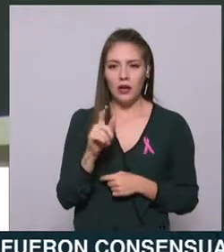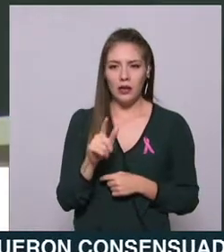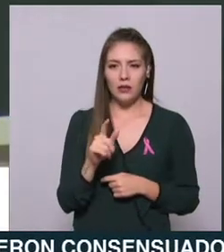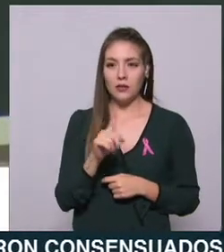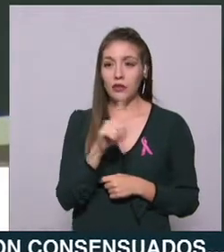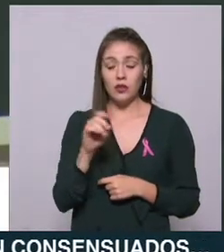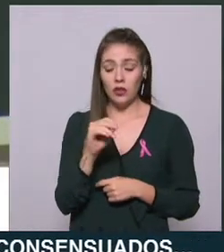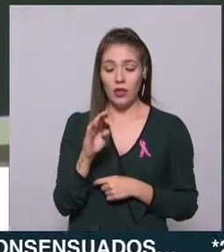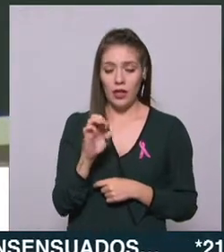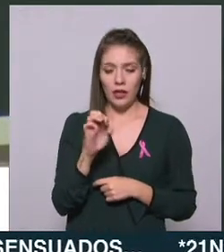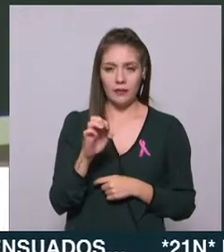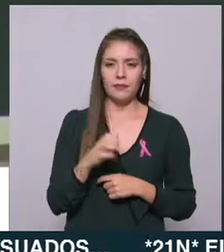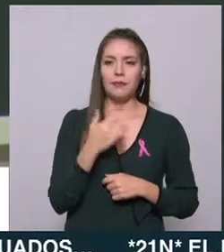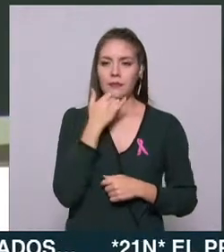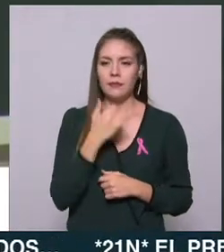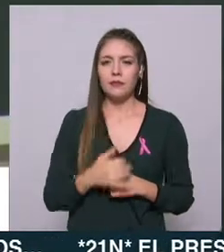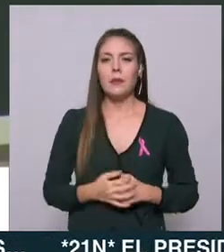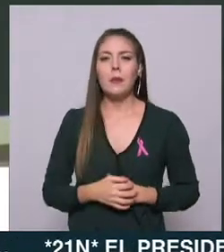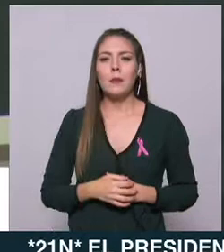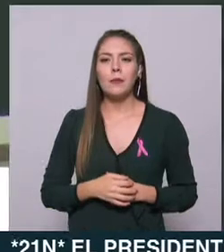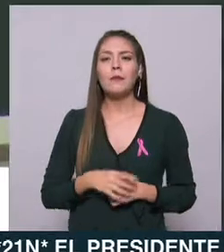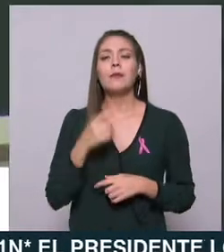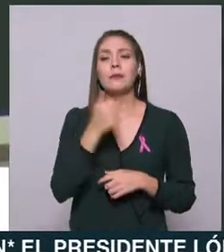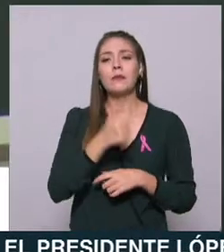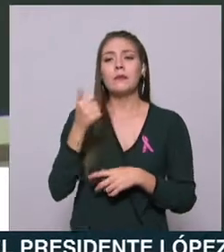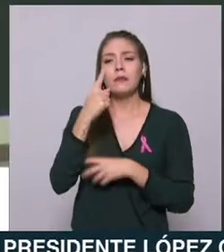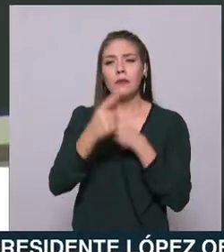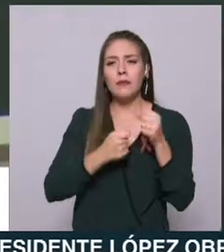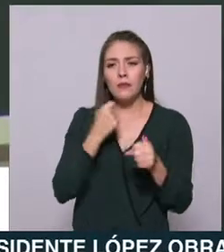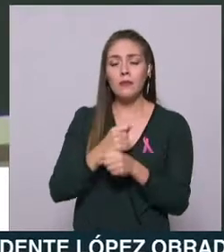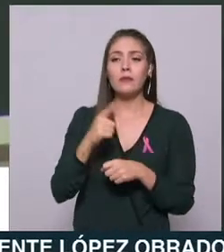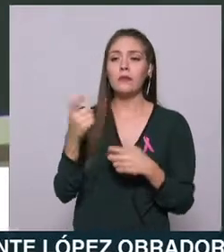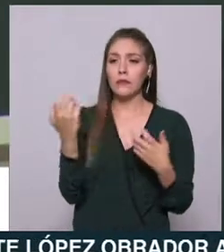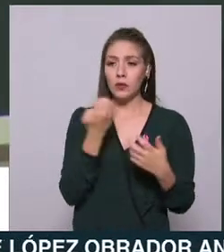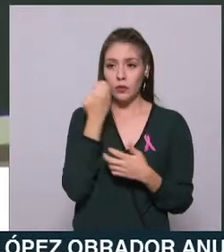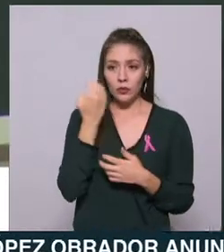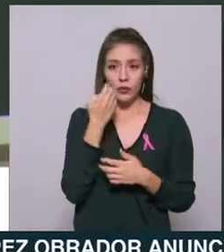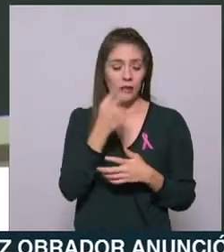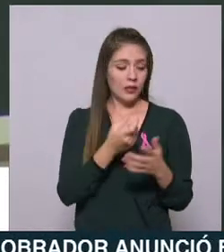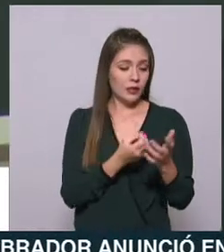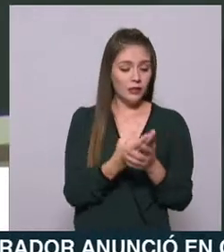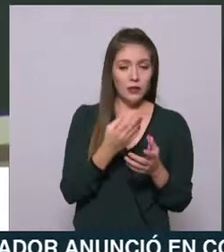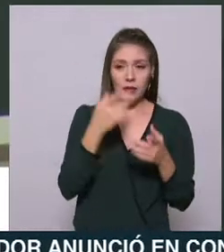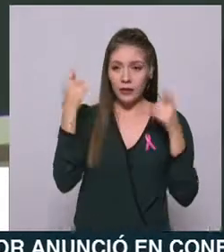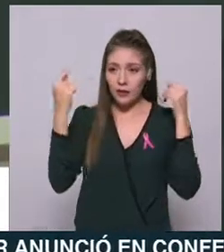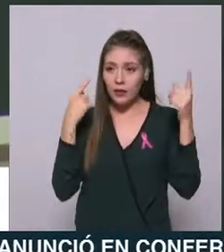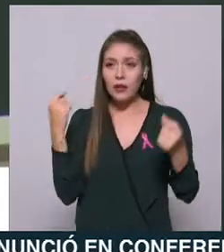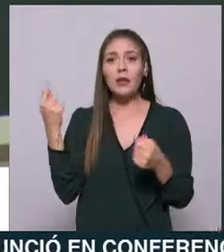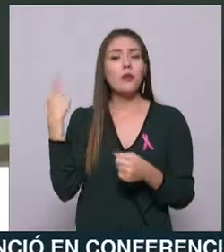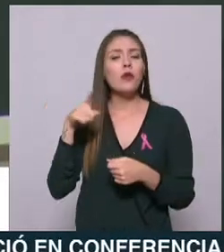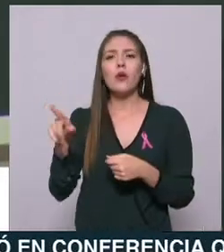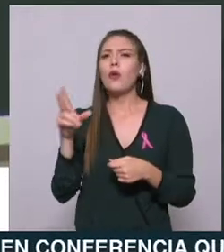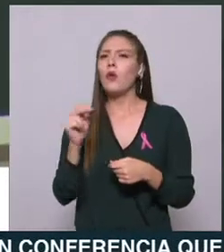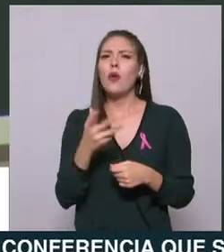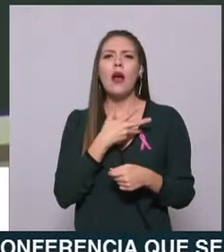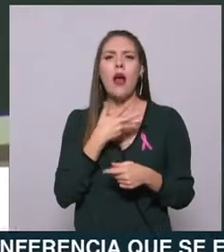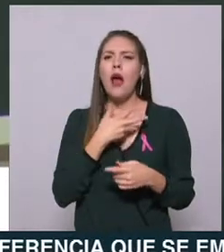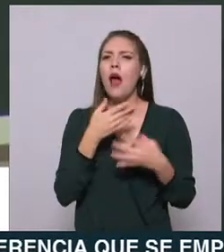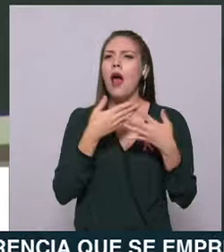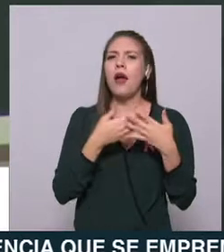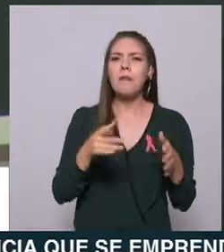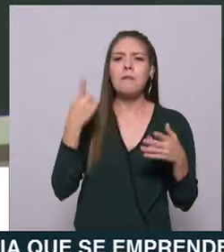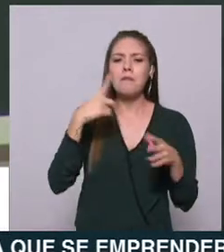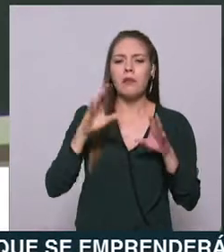egresan de las escuelas, de las facultades y lamentablemente el sector salud no tenía abiertas la contratación directa para ellos